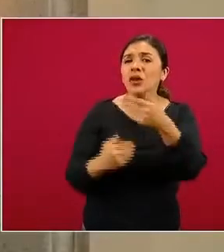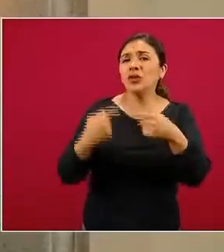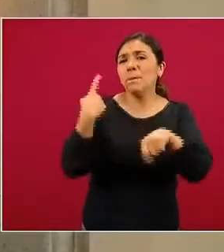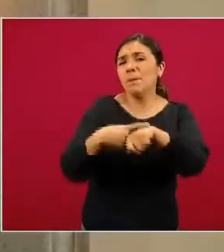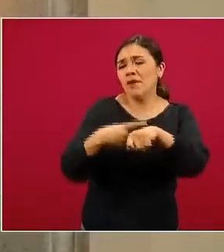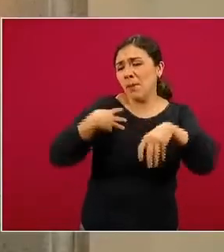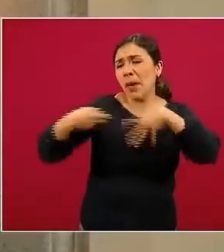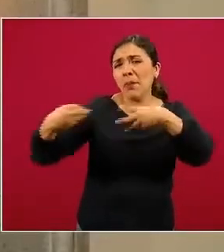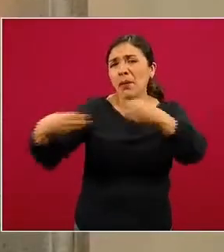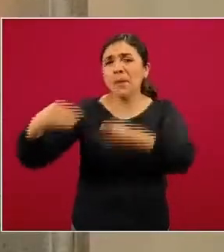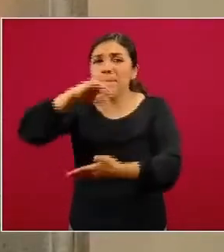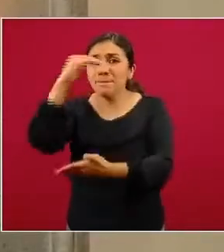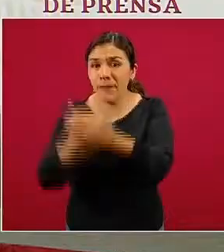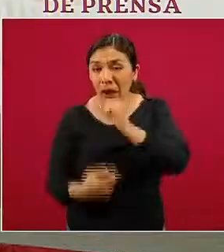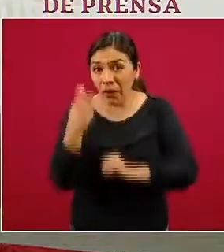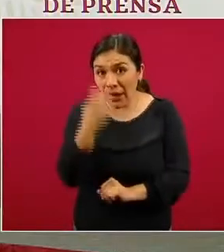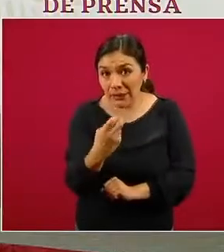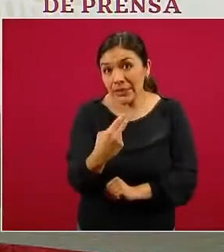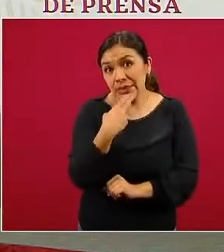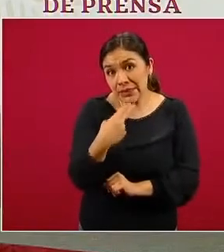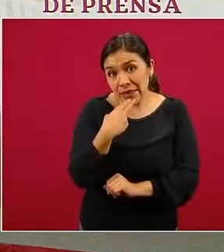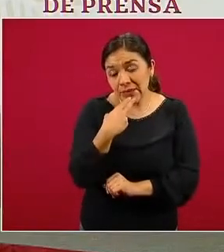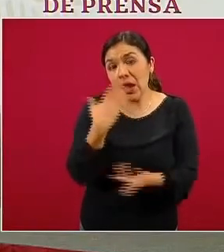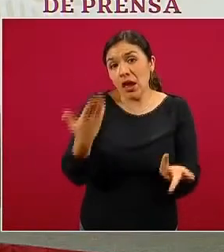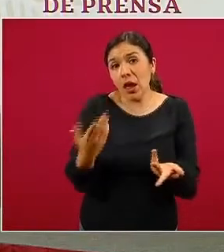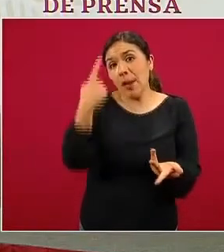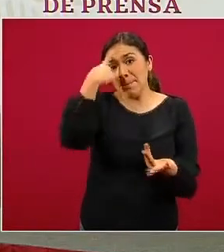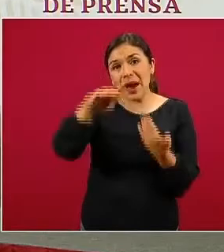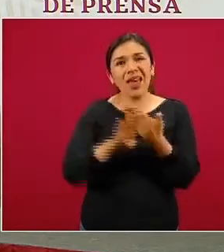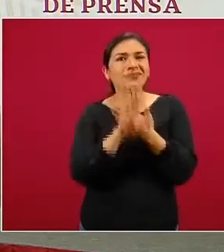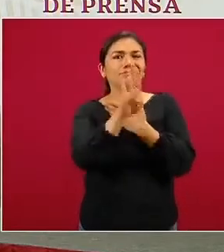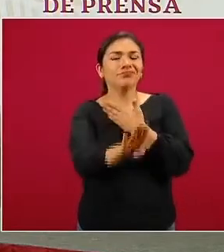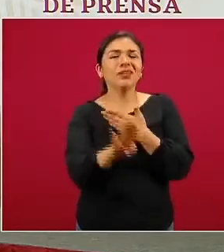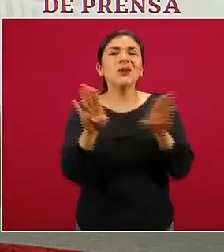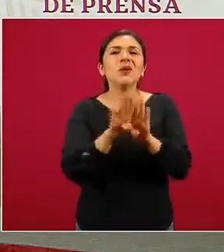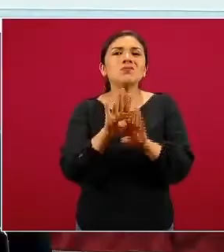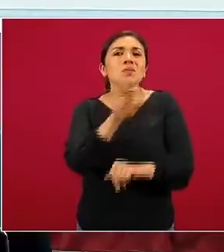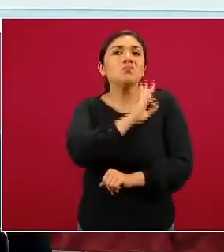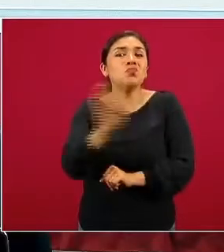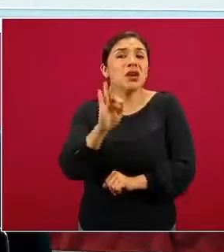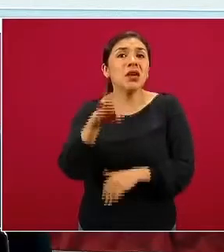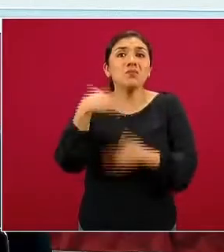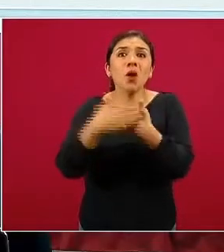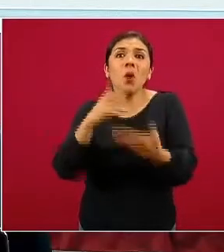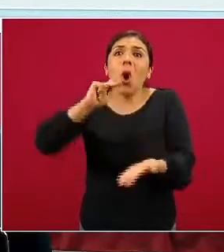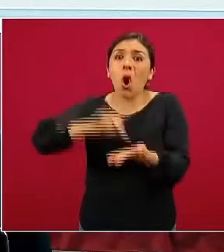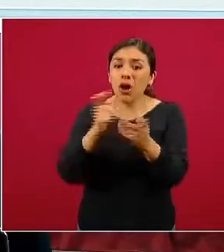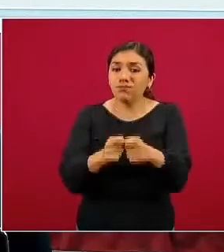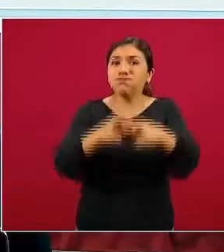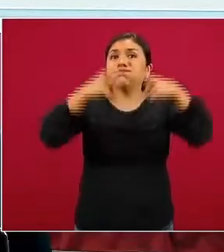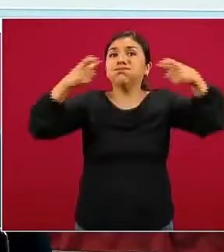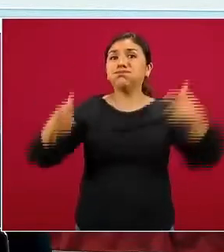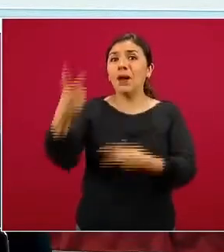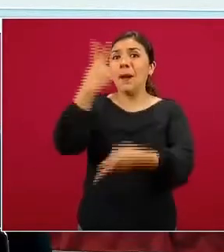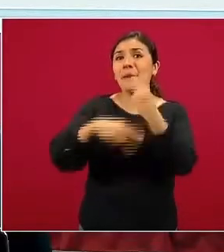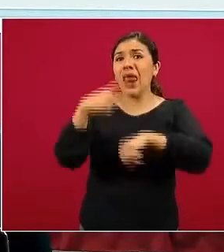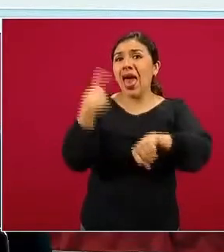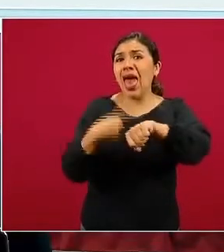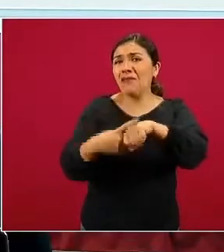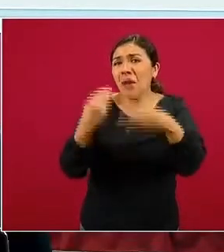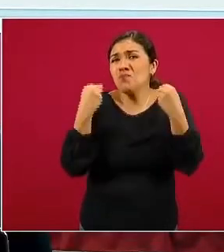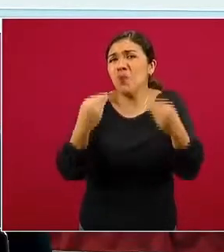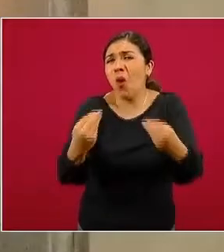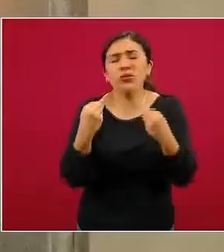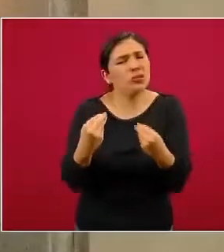transmisión, como objetivo o en su momento evitar lo que pudieran significar rebrotes en regiones